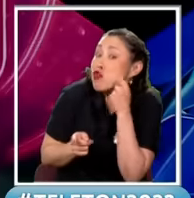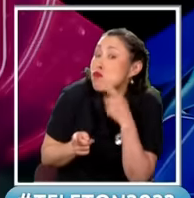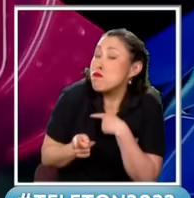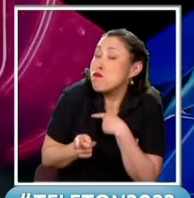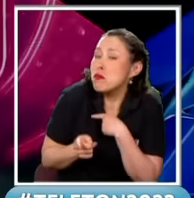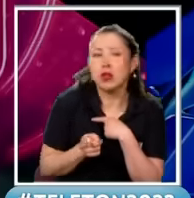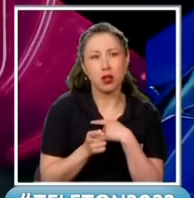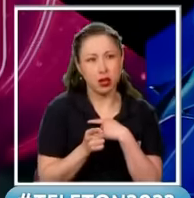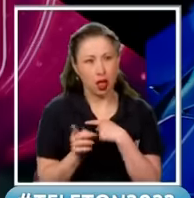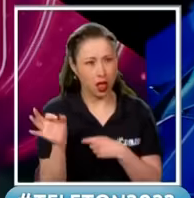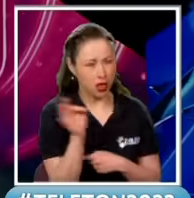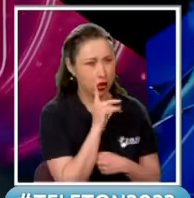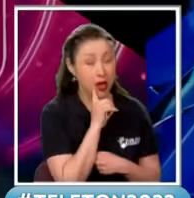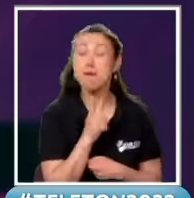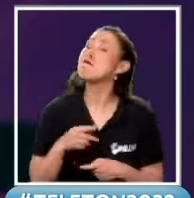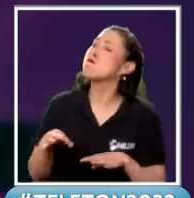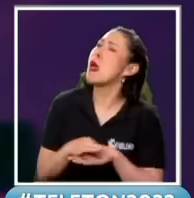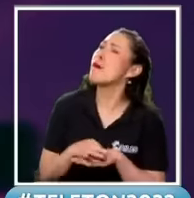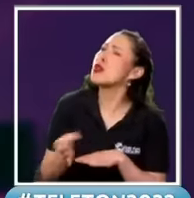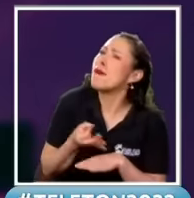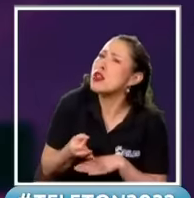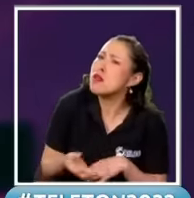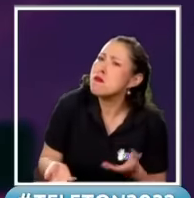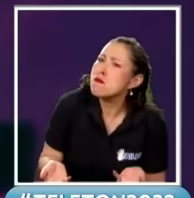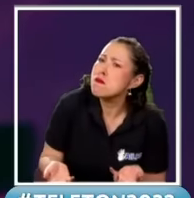¿Y quién le dijo eso? ¡Mi señora!